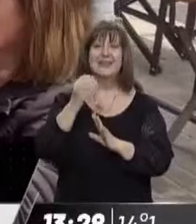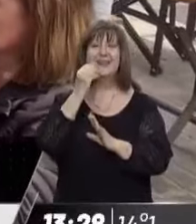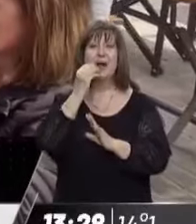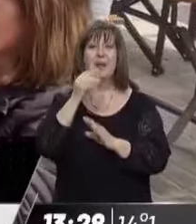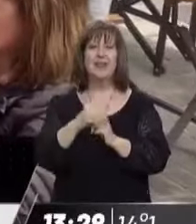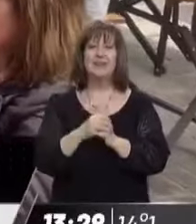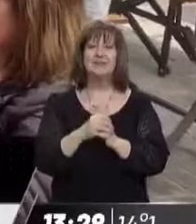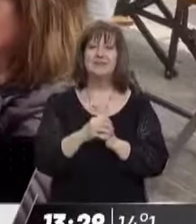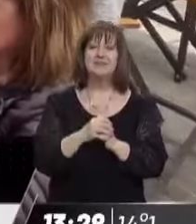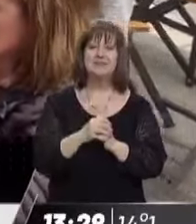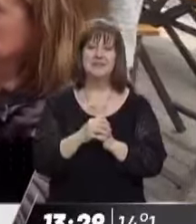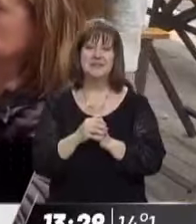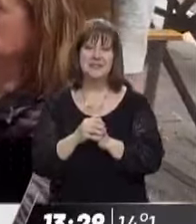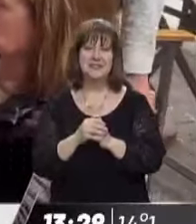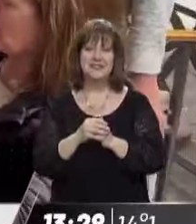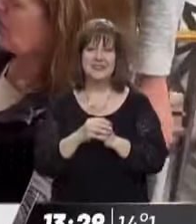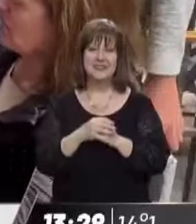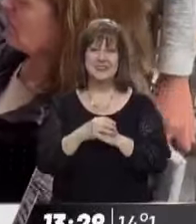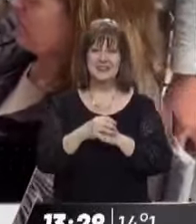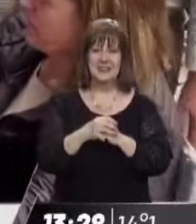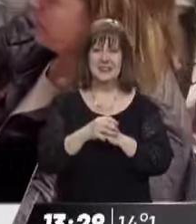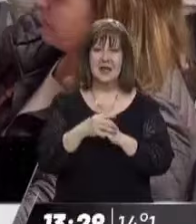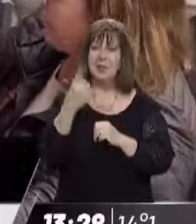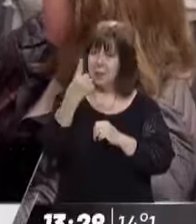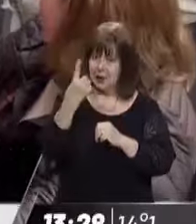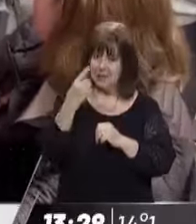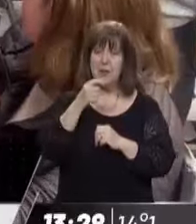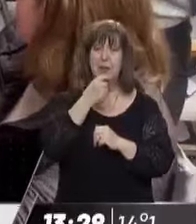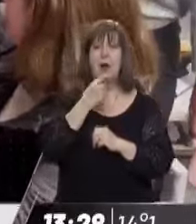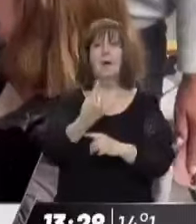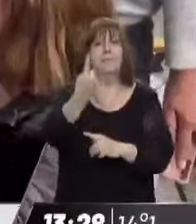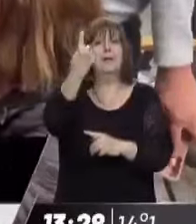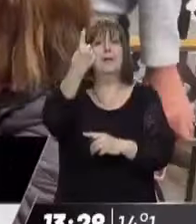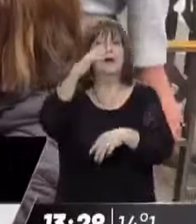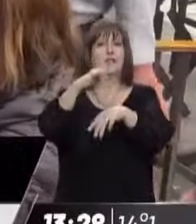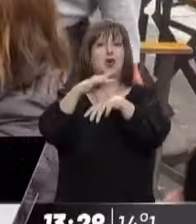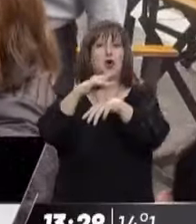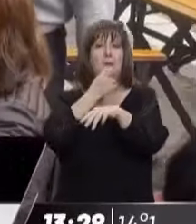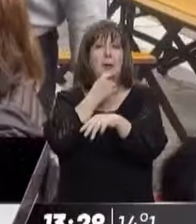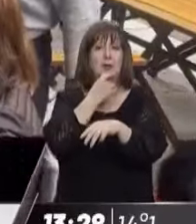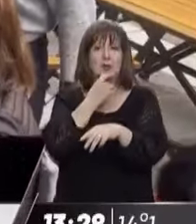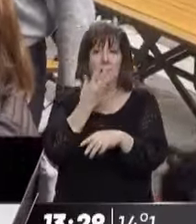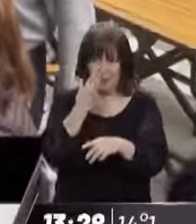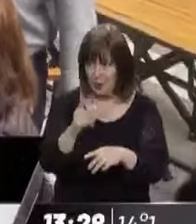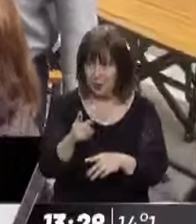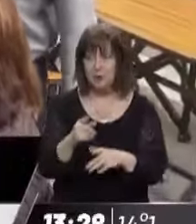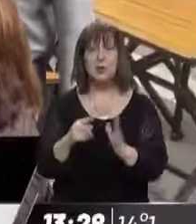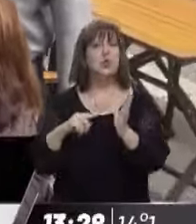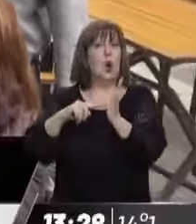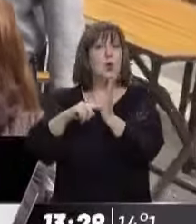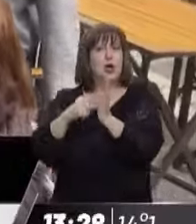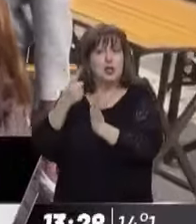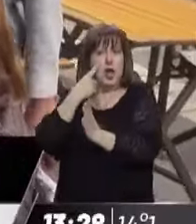Ella acompaña de esa manera, hay que acompañar de esa manera. ¿Primera vez en Mendoza? Sí, también, primera vez. ¿Qué te pareció? Bonito. Yo conocía Buenos Aires,